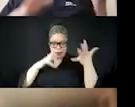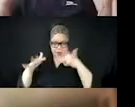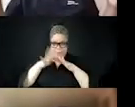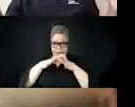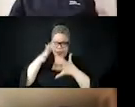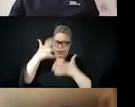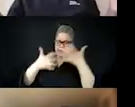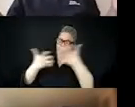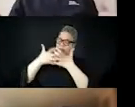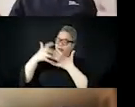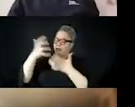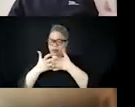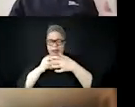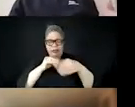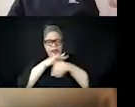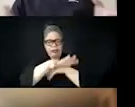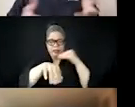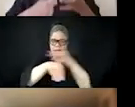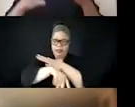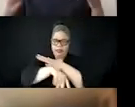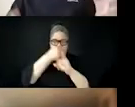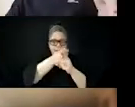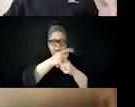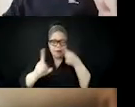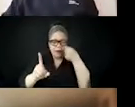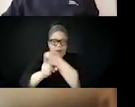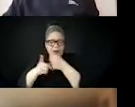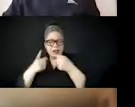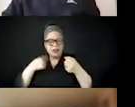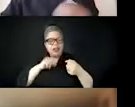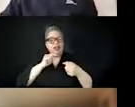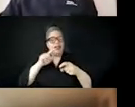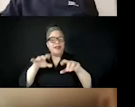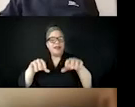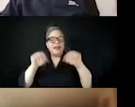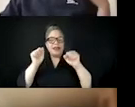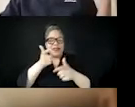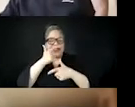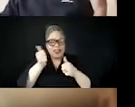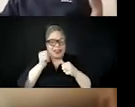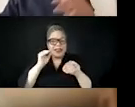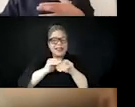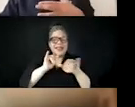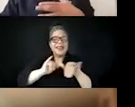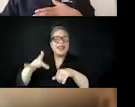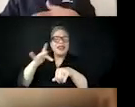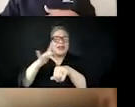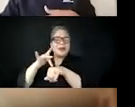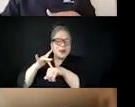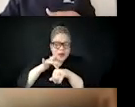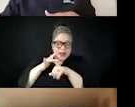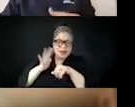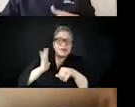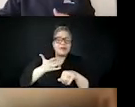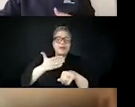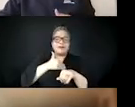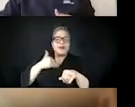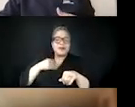nos comprometimos a capacitar a nuestros miembros para enfrentar este momento